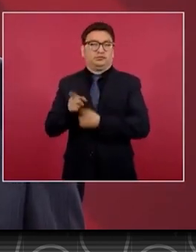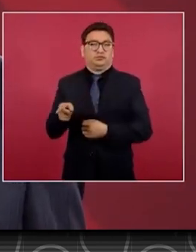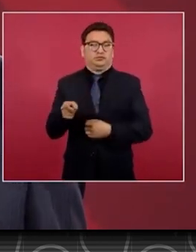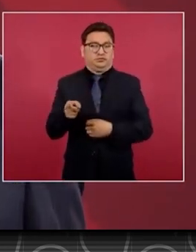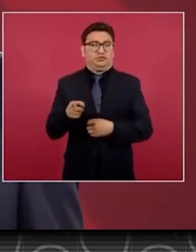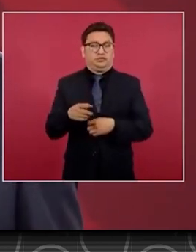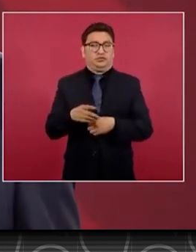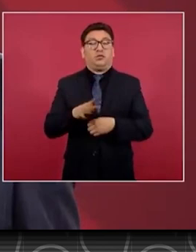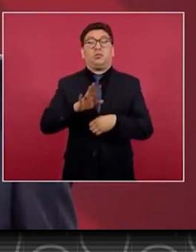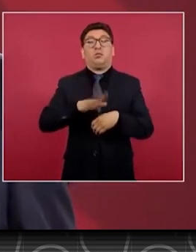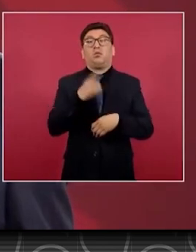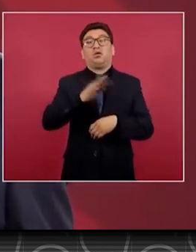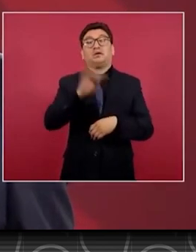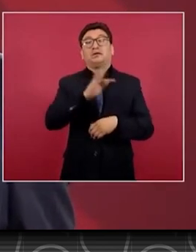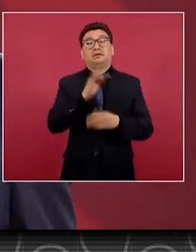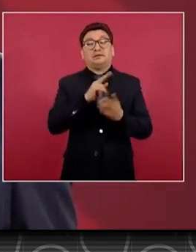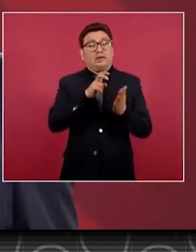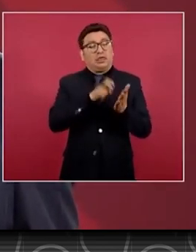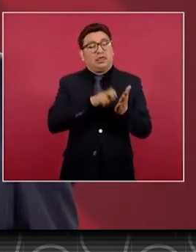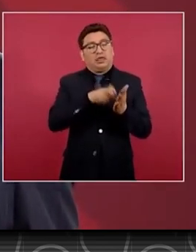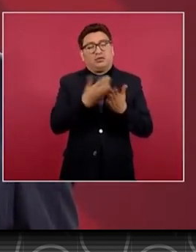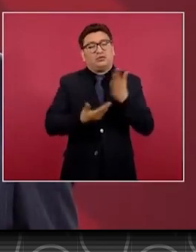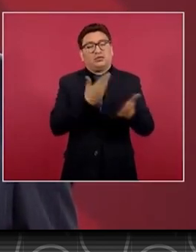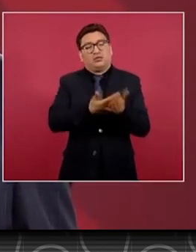si no se modifica